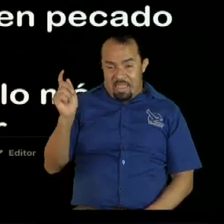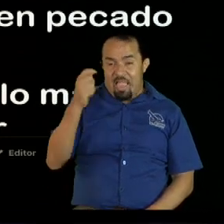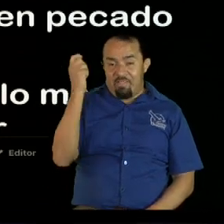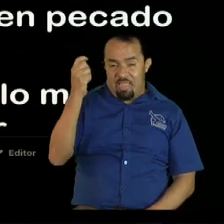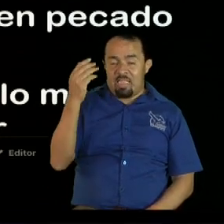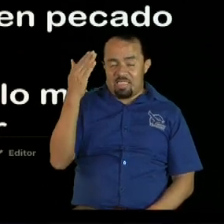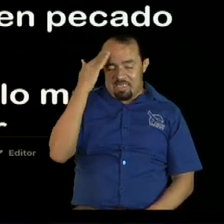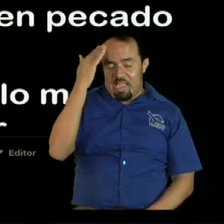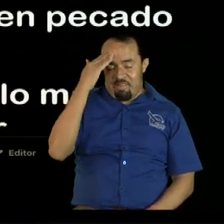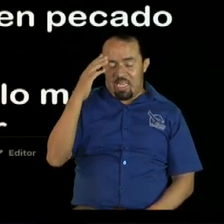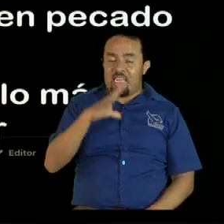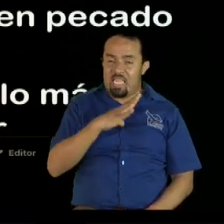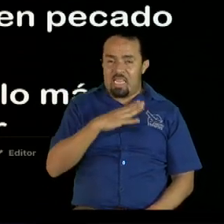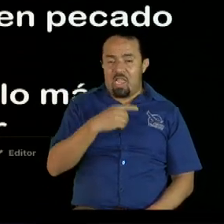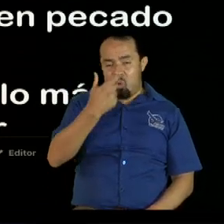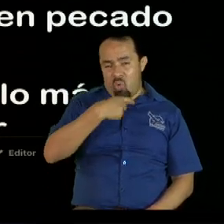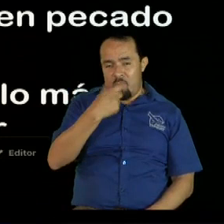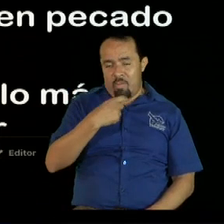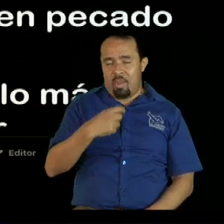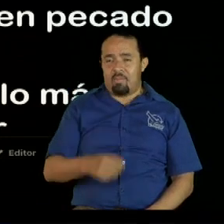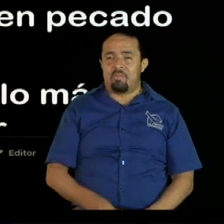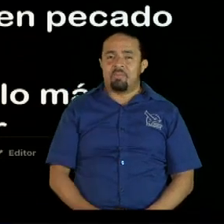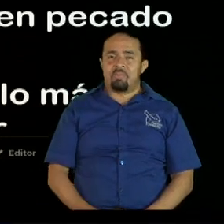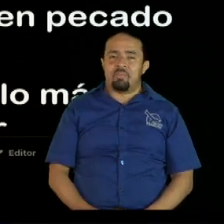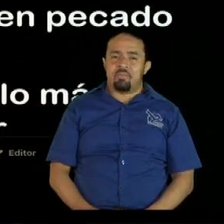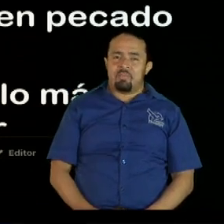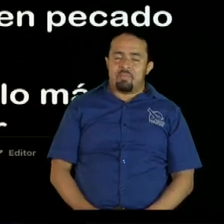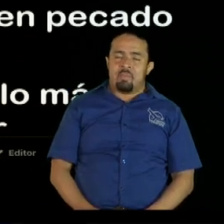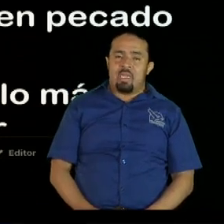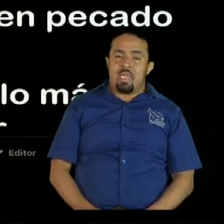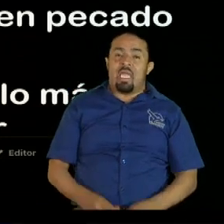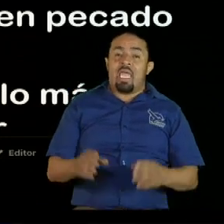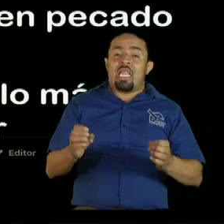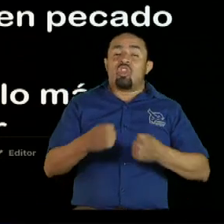alcoba a bañarse desnuda para hacerme el show.